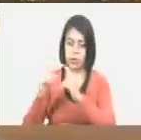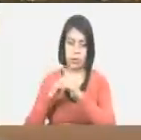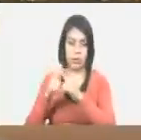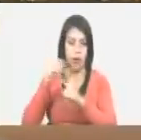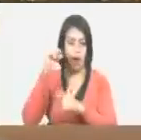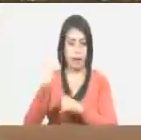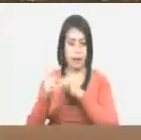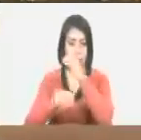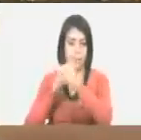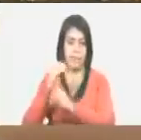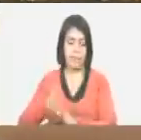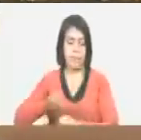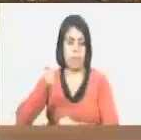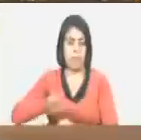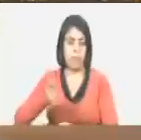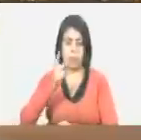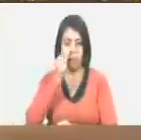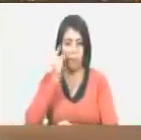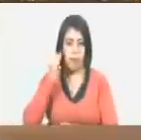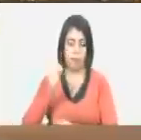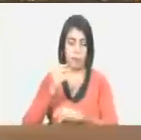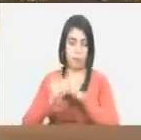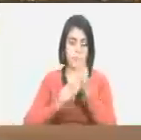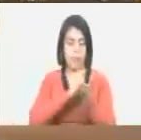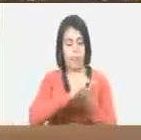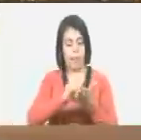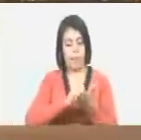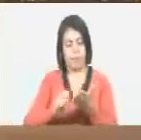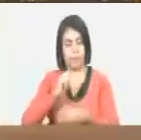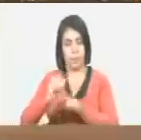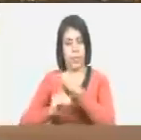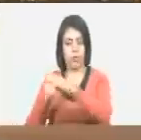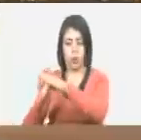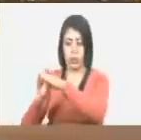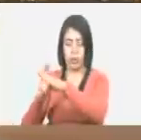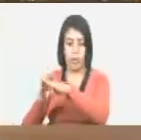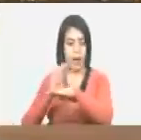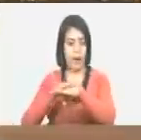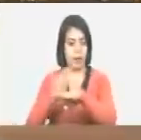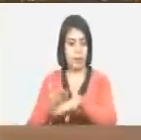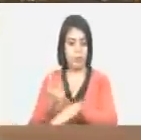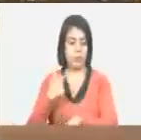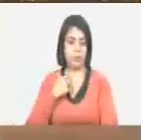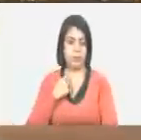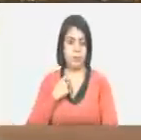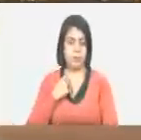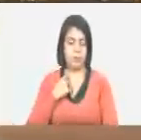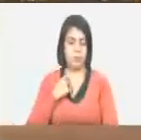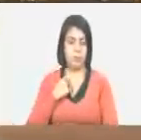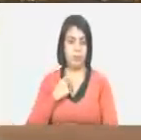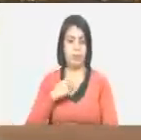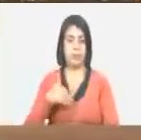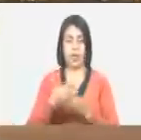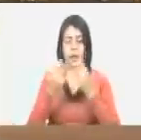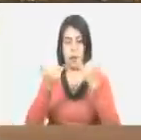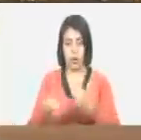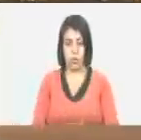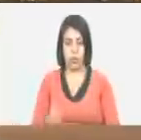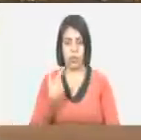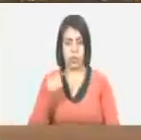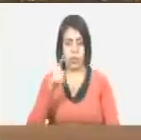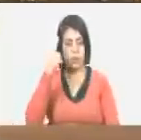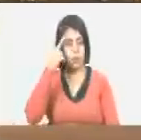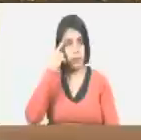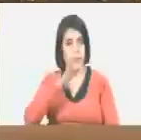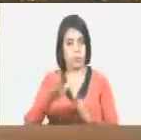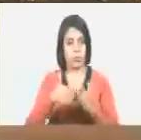al el juez o jueza dejar constancia en autos de haberla practicado. A tales efectos se tendrán en